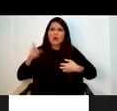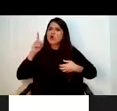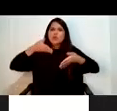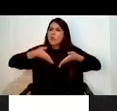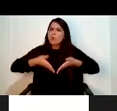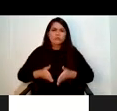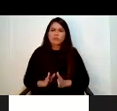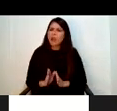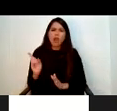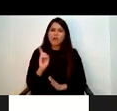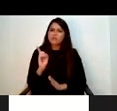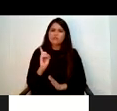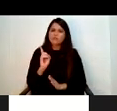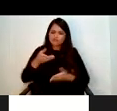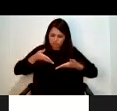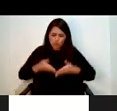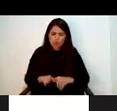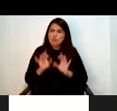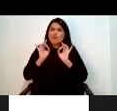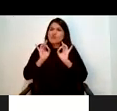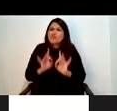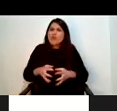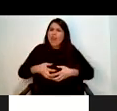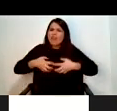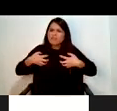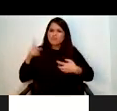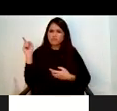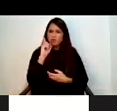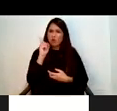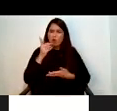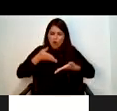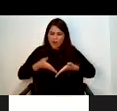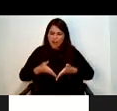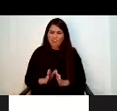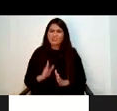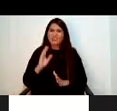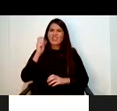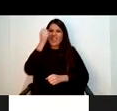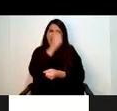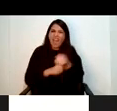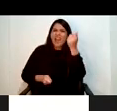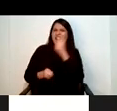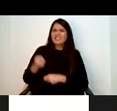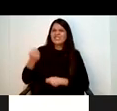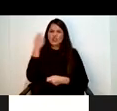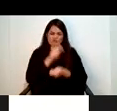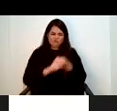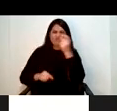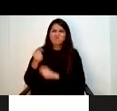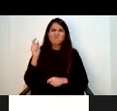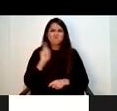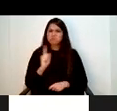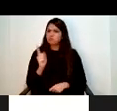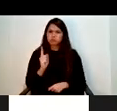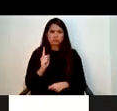siendo agresivo o el niño no nace teniendo una conducta, por ejemplo, de autoagresión o autolesiva,